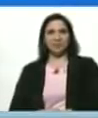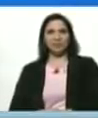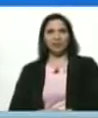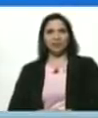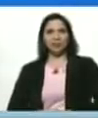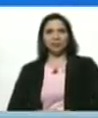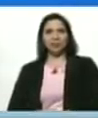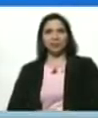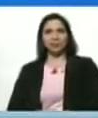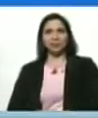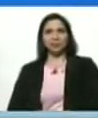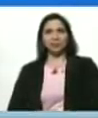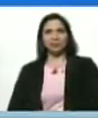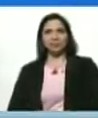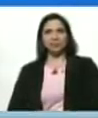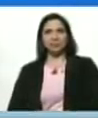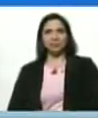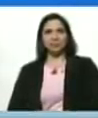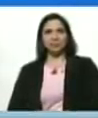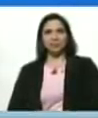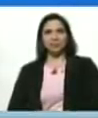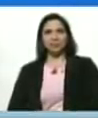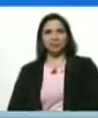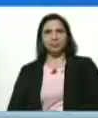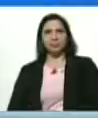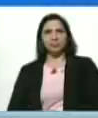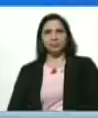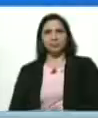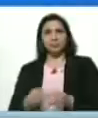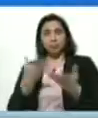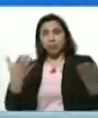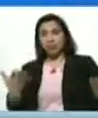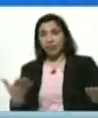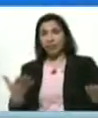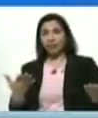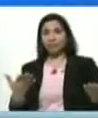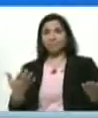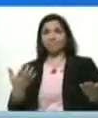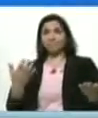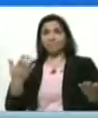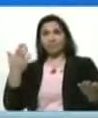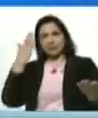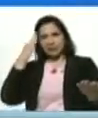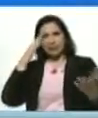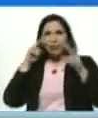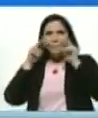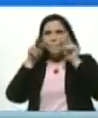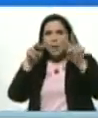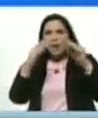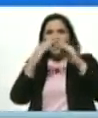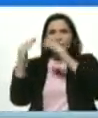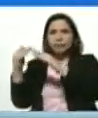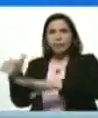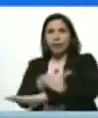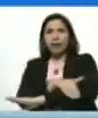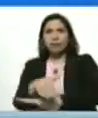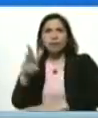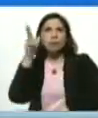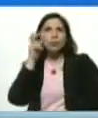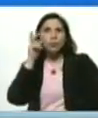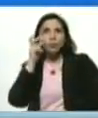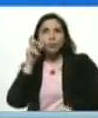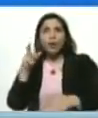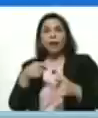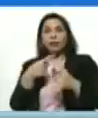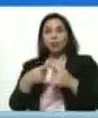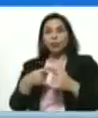ustedes saben más de esto que yo porque ustedes están en sus hogares y están en las calles es por eso